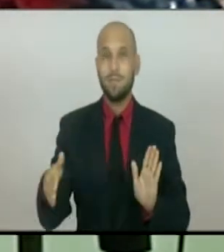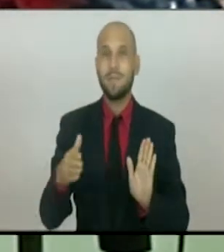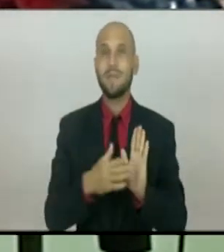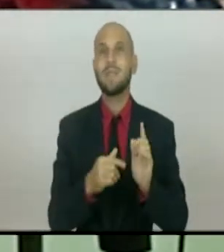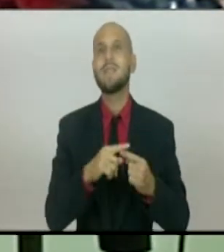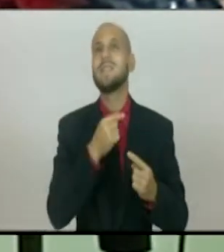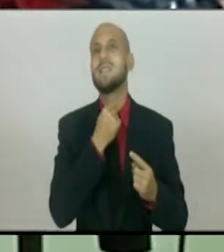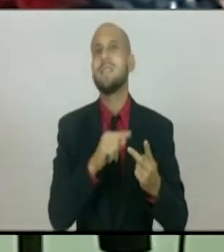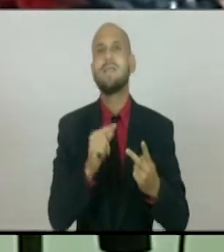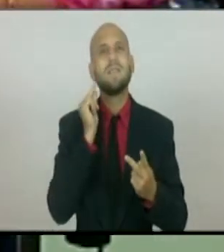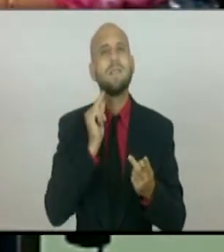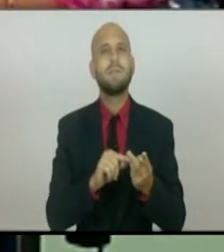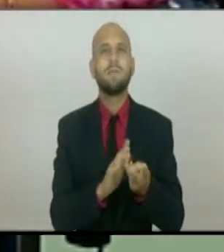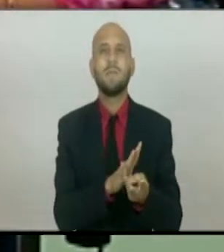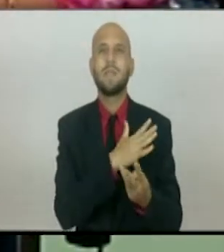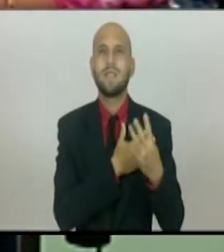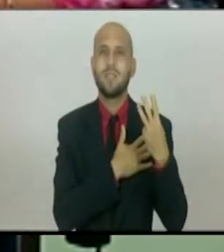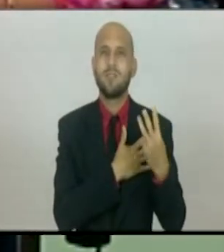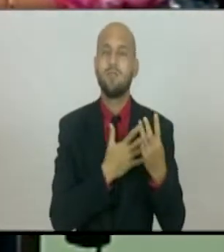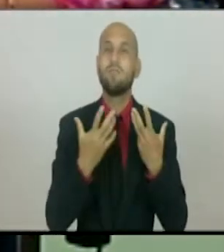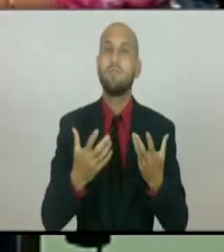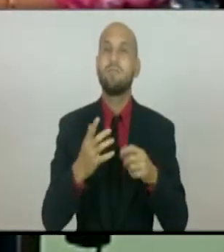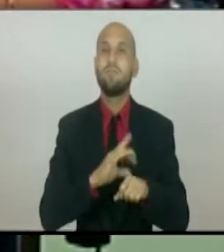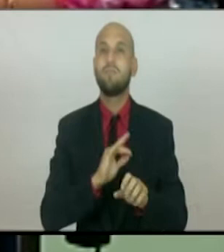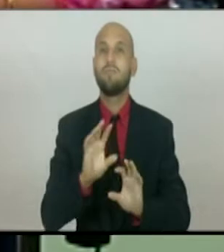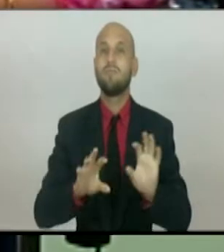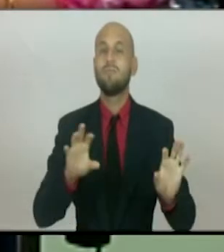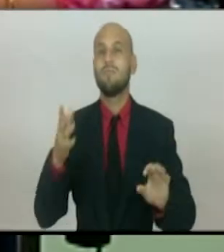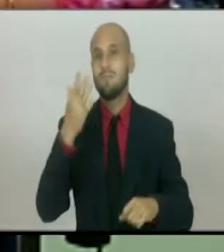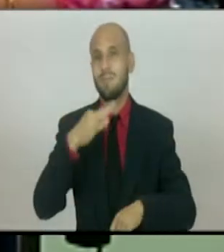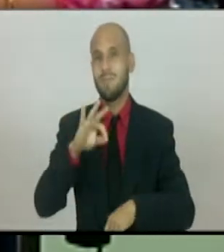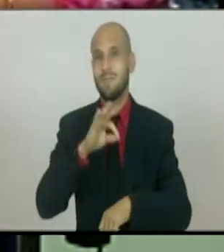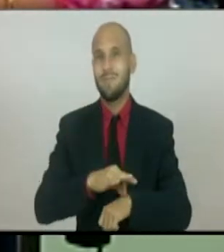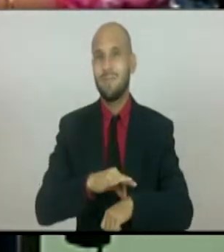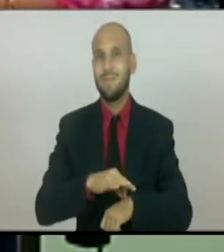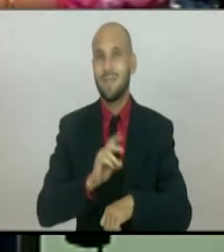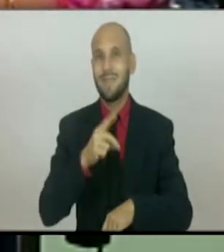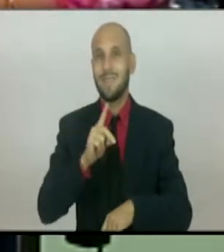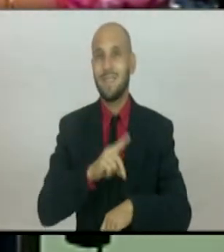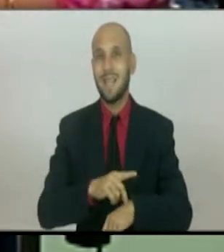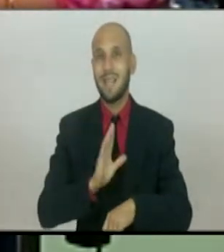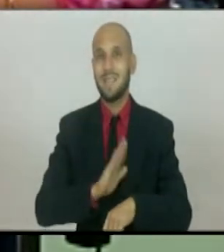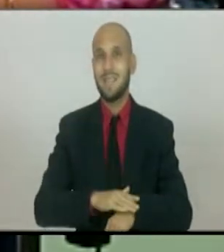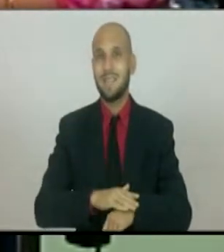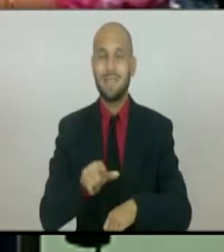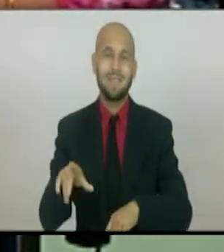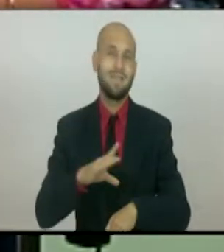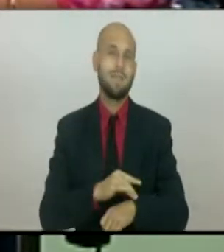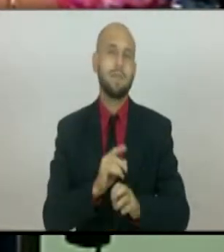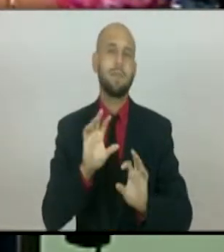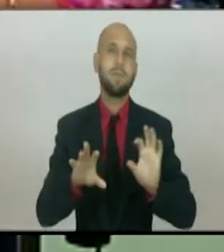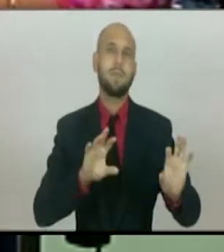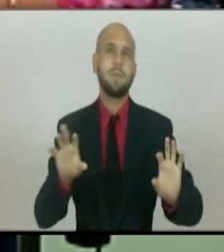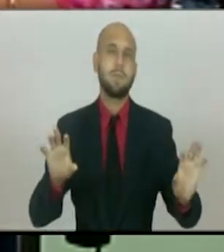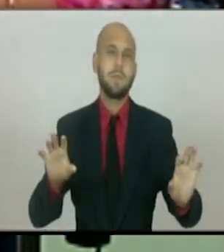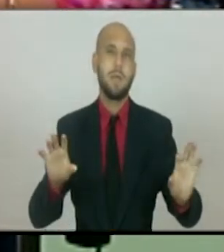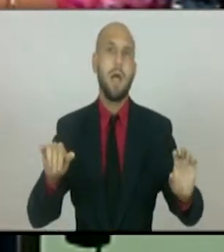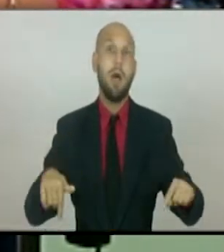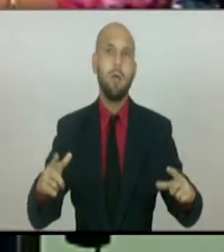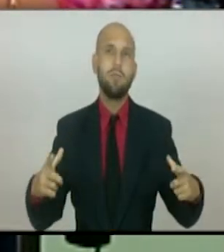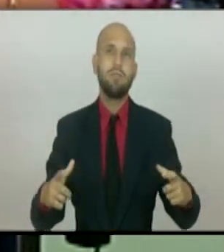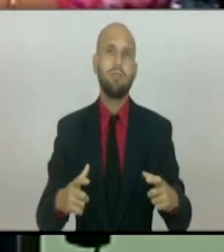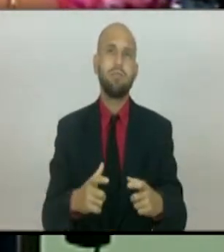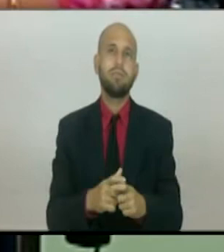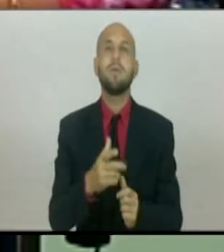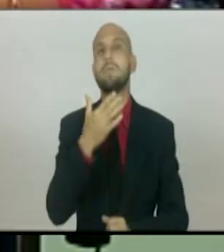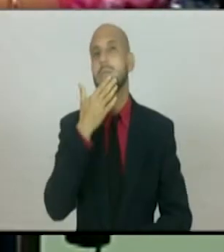año, siendo la provincia de mayor tasa de incidencia del país, ya hemos venido disminuyendo progresivamente. Que es bueno esa disminución